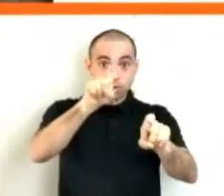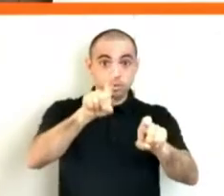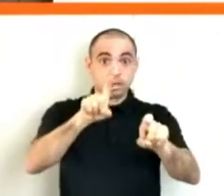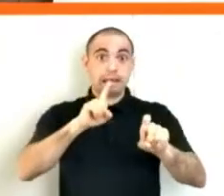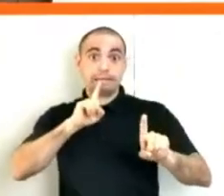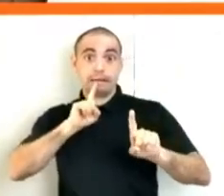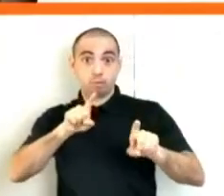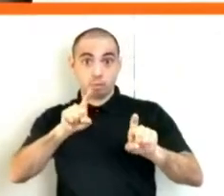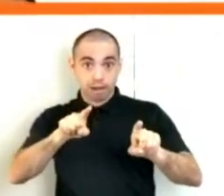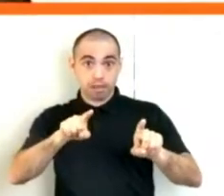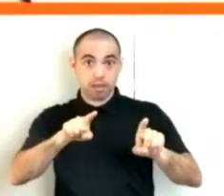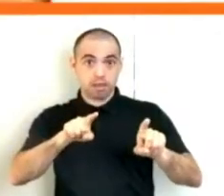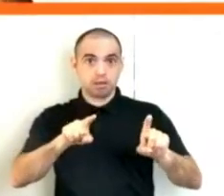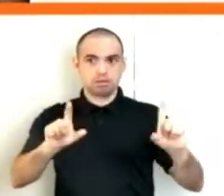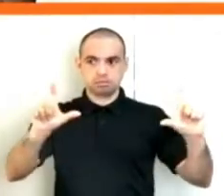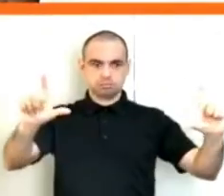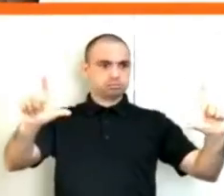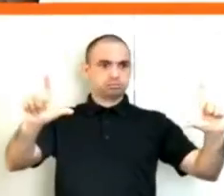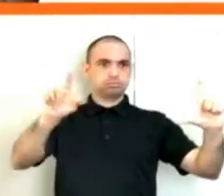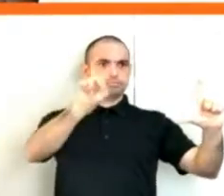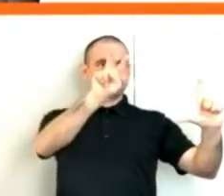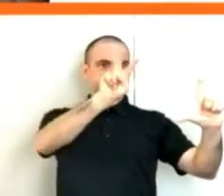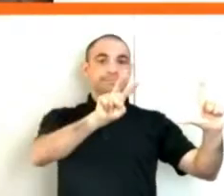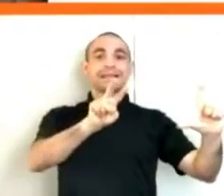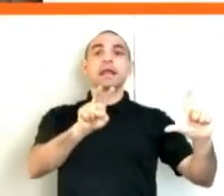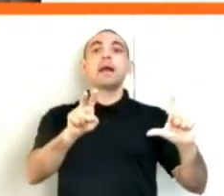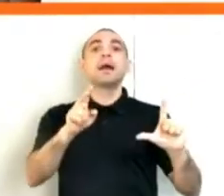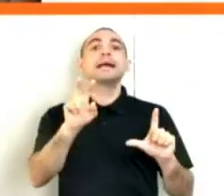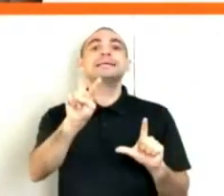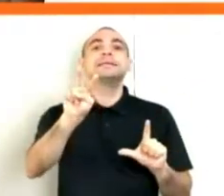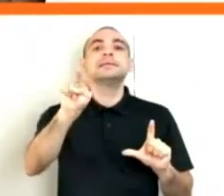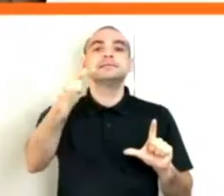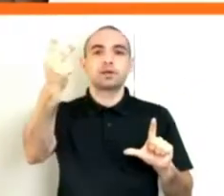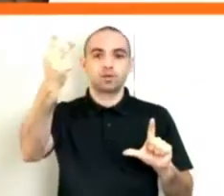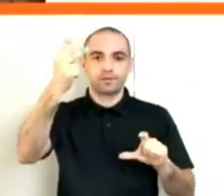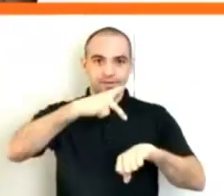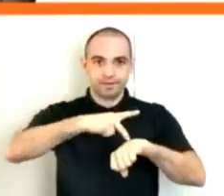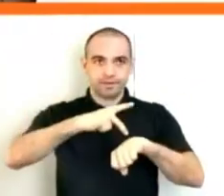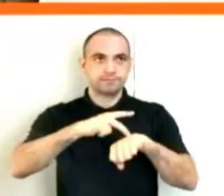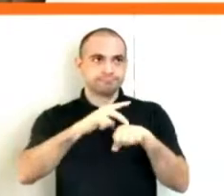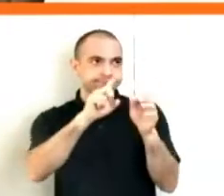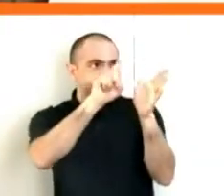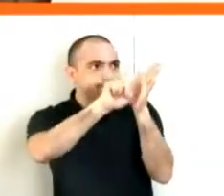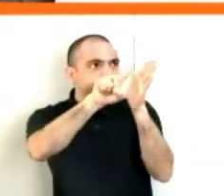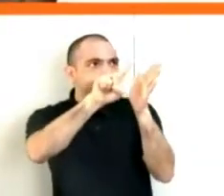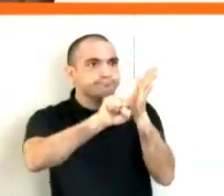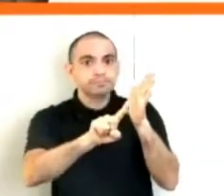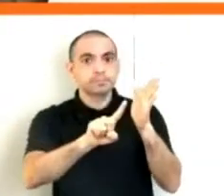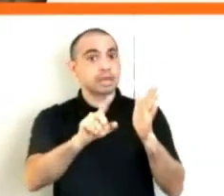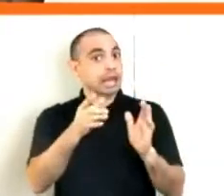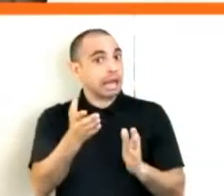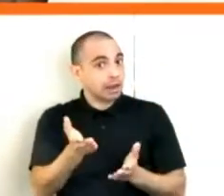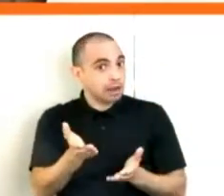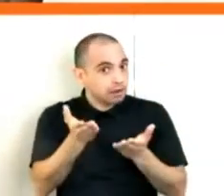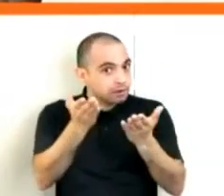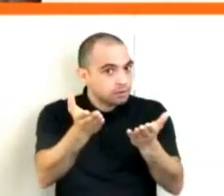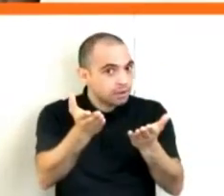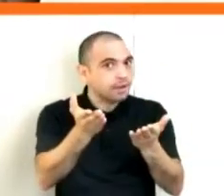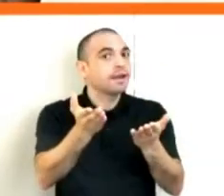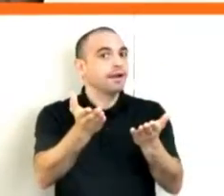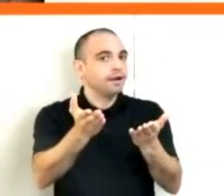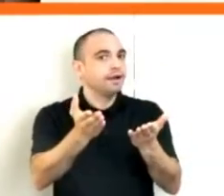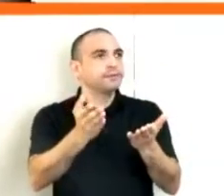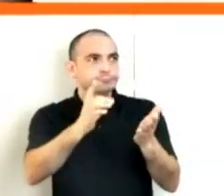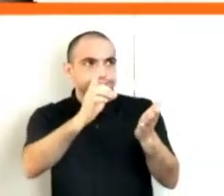por segunda ocasión, usted vuelva a verificar que está todo correcto, que no ha cometido un error. O sea, que se le da una segunda oportunidad para que usted lo